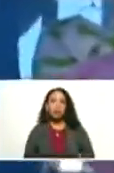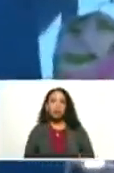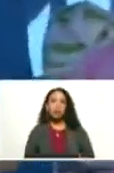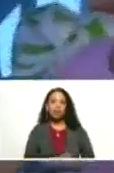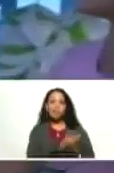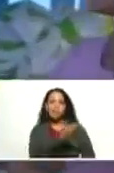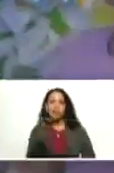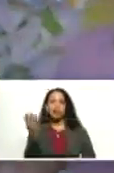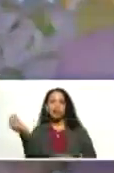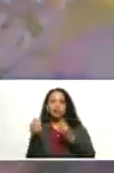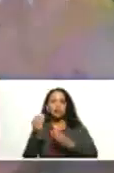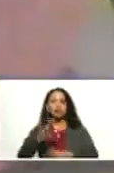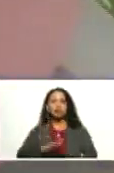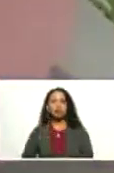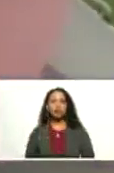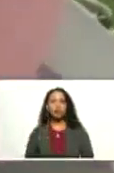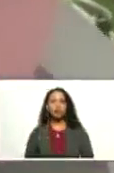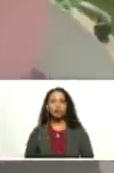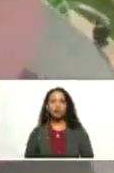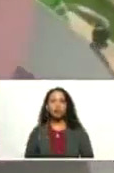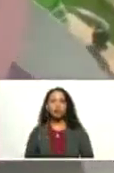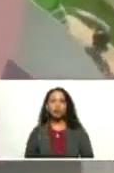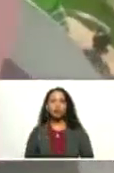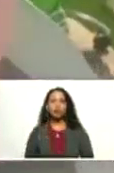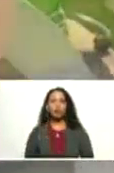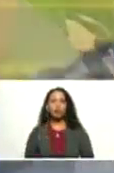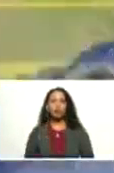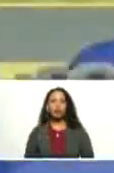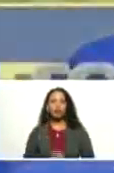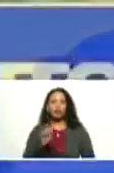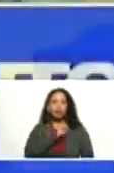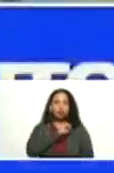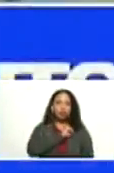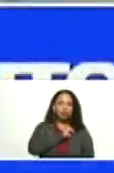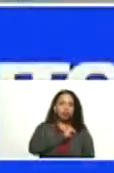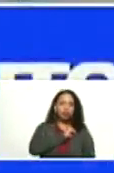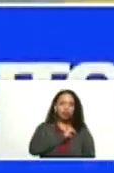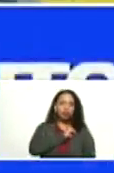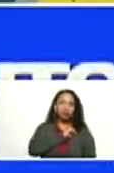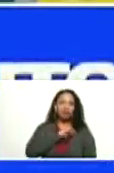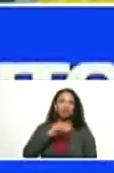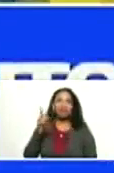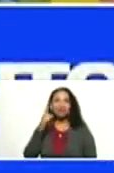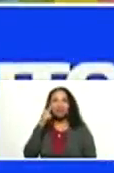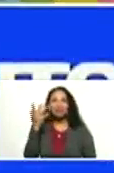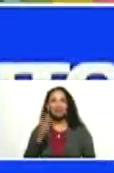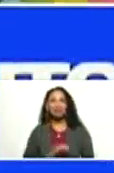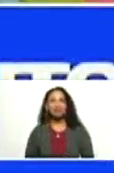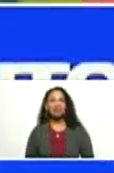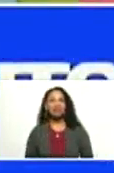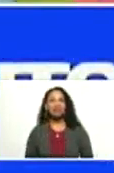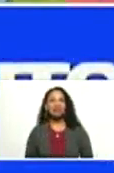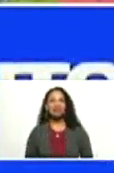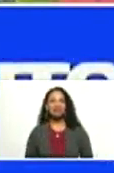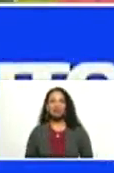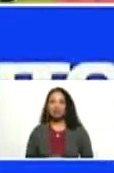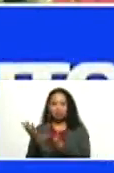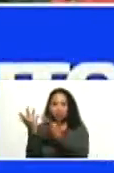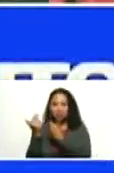ustedes? ¿Ah? ¿Ah? La asustaste, ¿vale? Te la asustó, le ¿Qué me